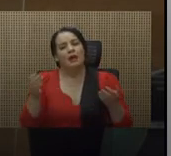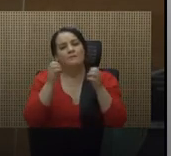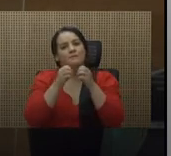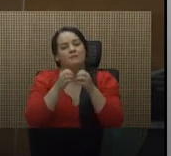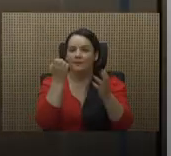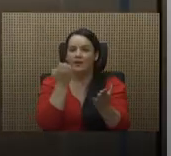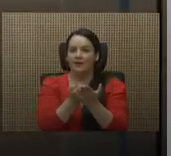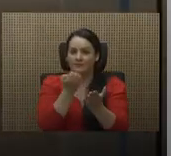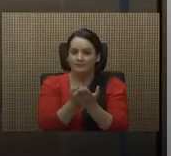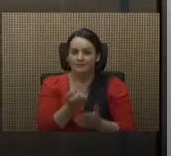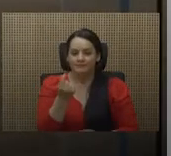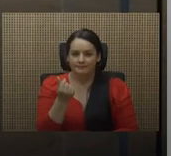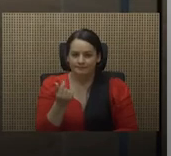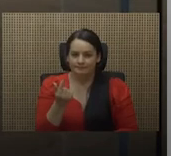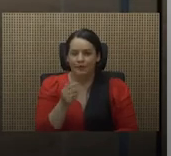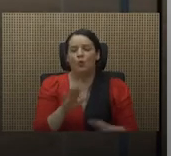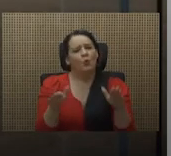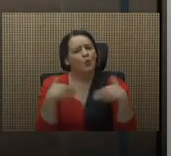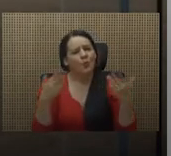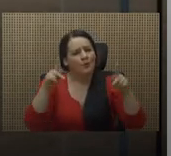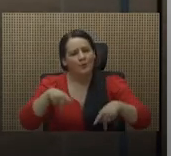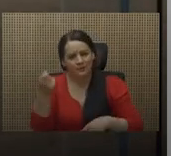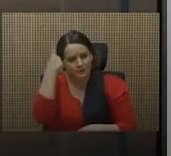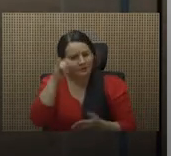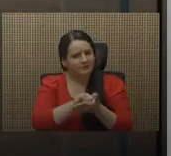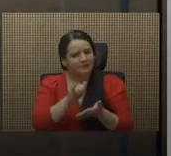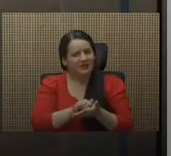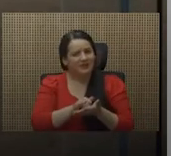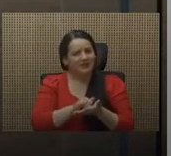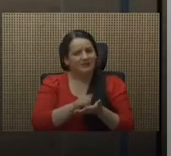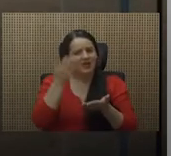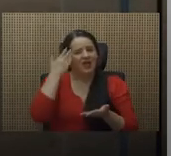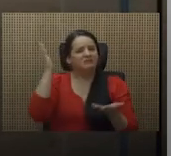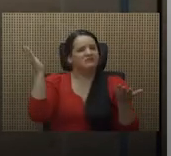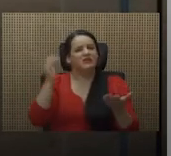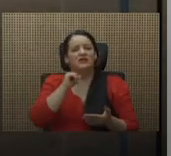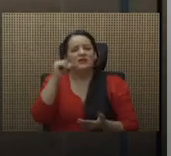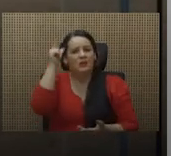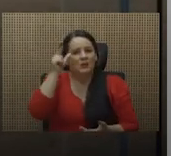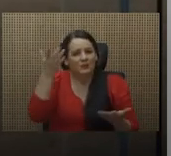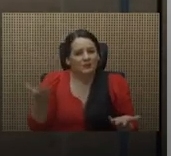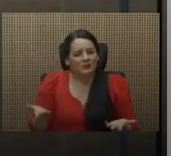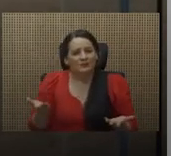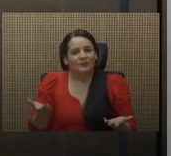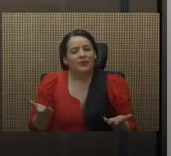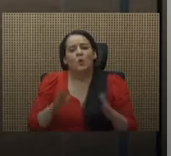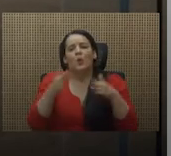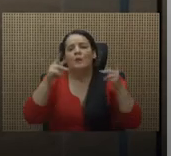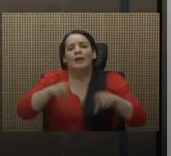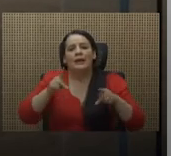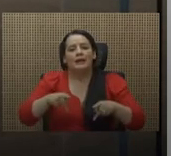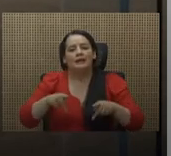la pobreza. ¿Cómo la gente va a entender este absurdo? ¿Cómo la gente de a pie va a